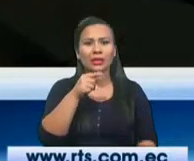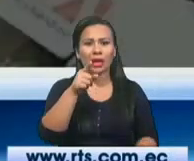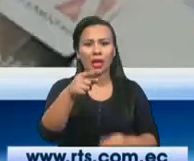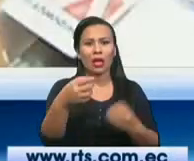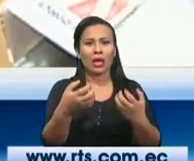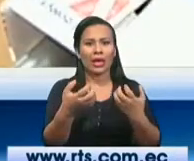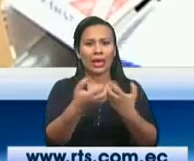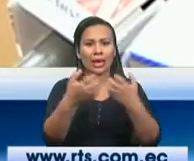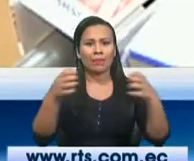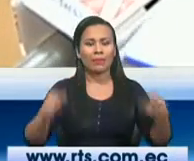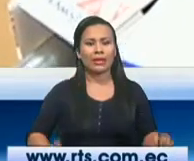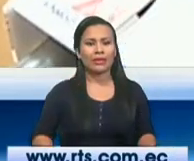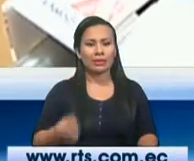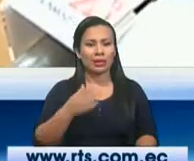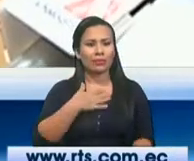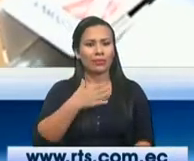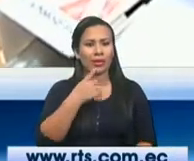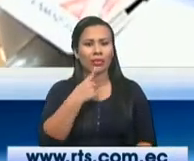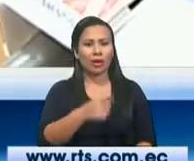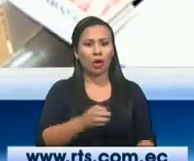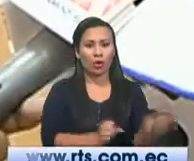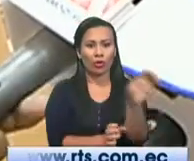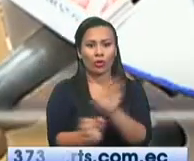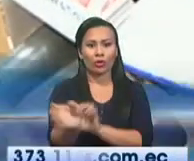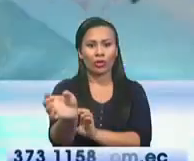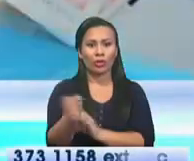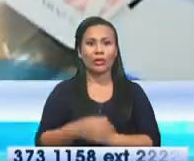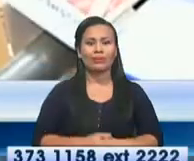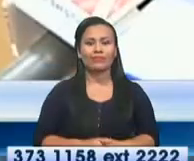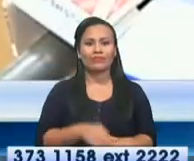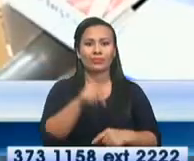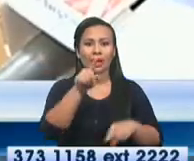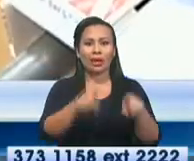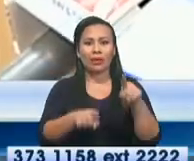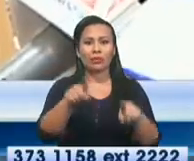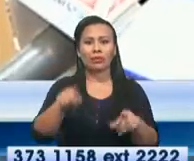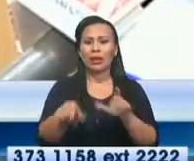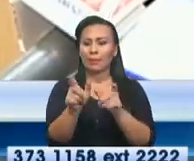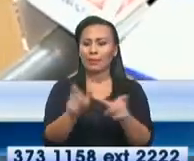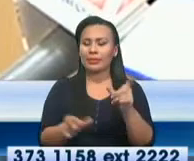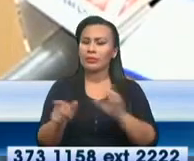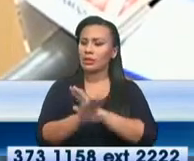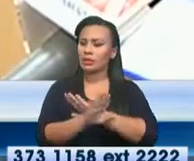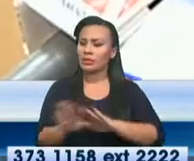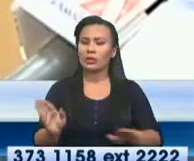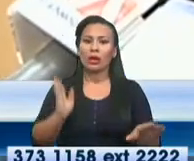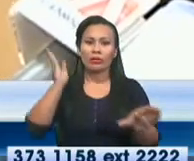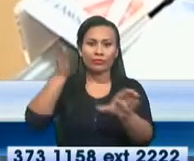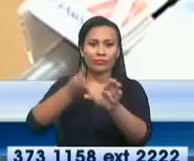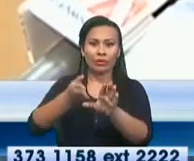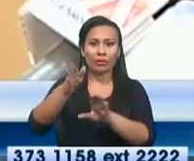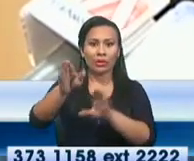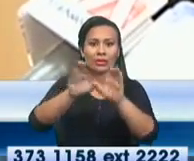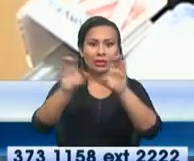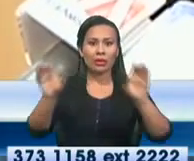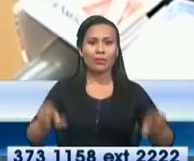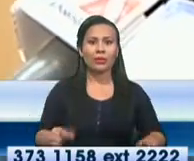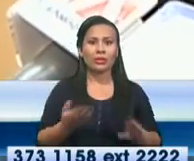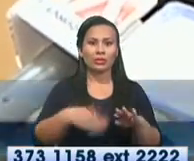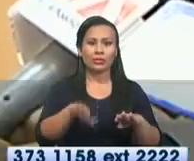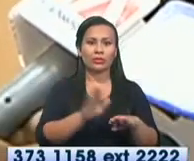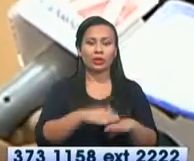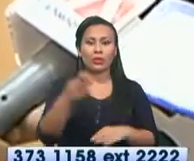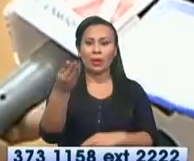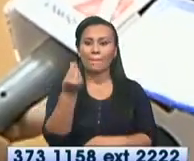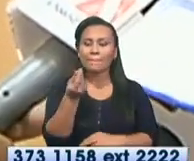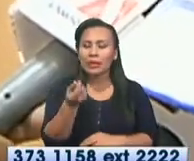La contadora me indicó de que algunas personas ya se acercaron a esta empresa a reclamar sobre los